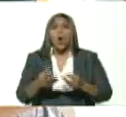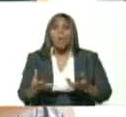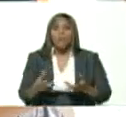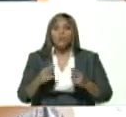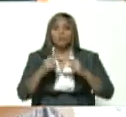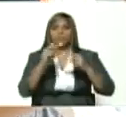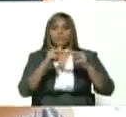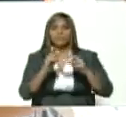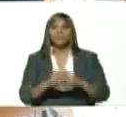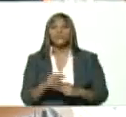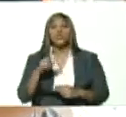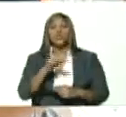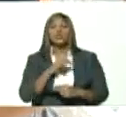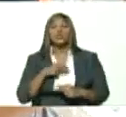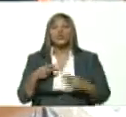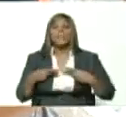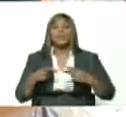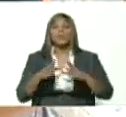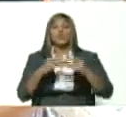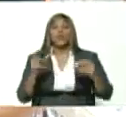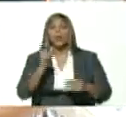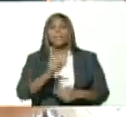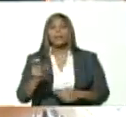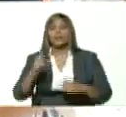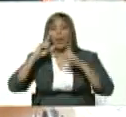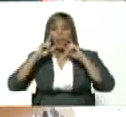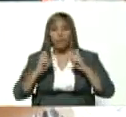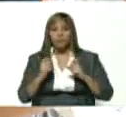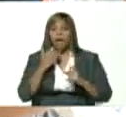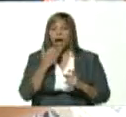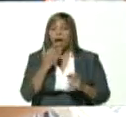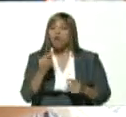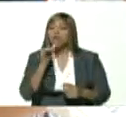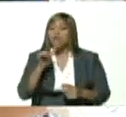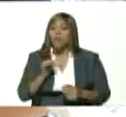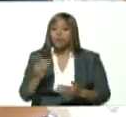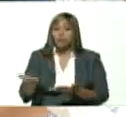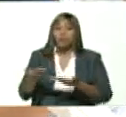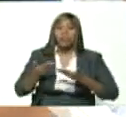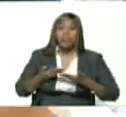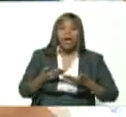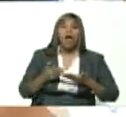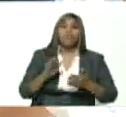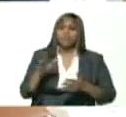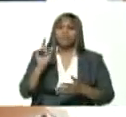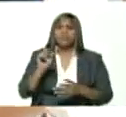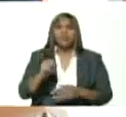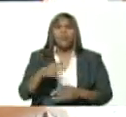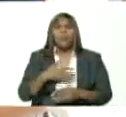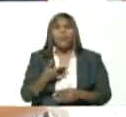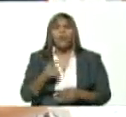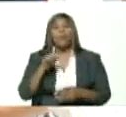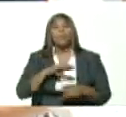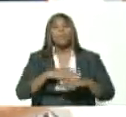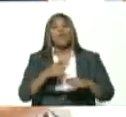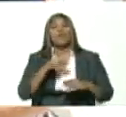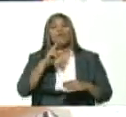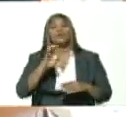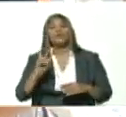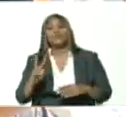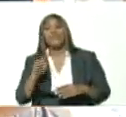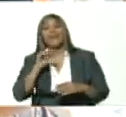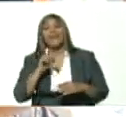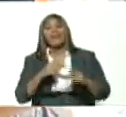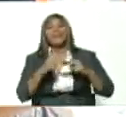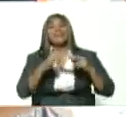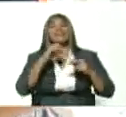que nosotros invitamos a todos los profesionales que tengan algo que aportar, que por supuesto nos los van a llegar, porque este patrimonio debe ser preservado y sobre